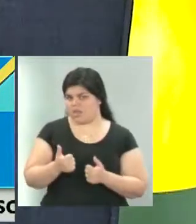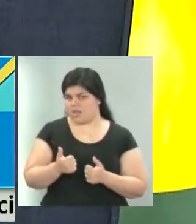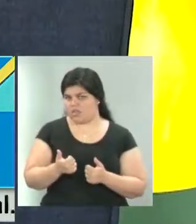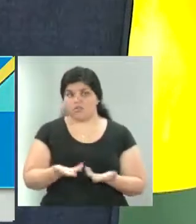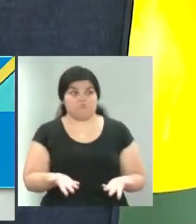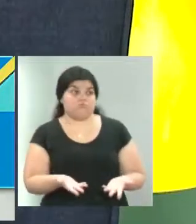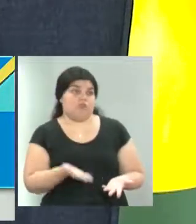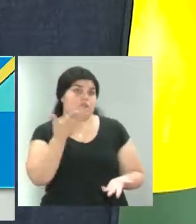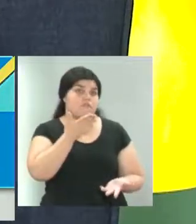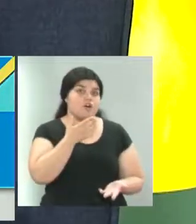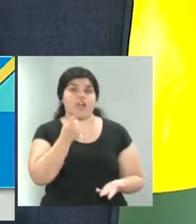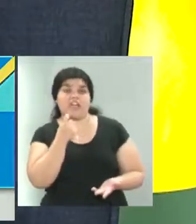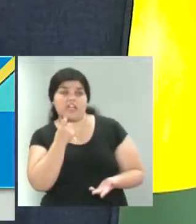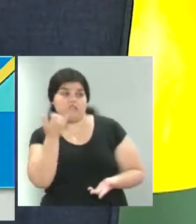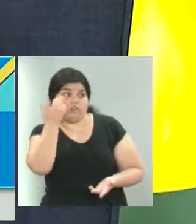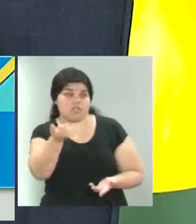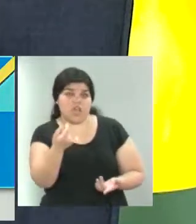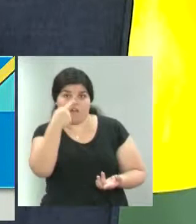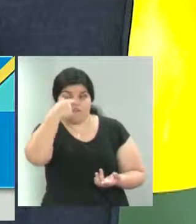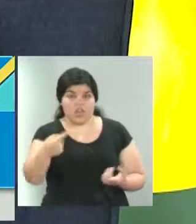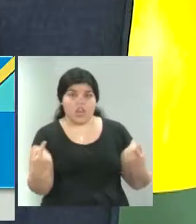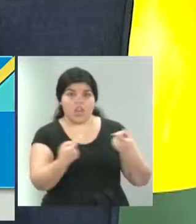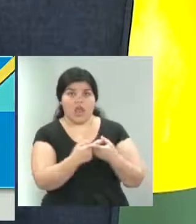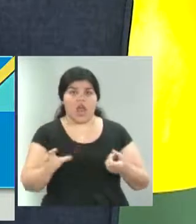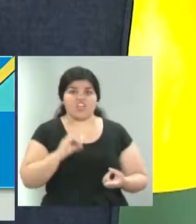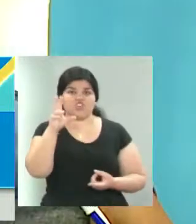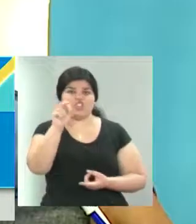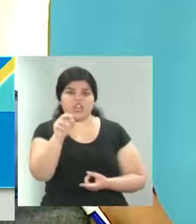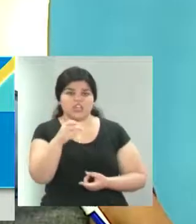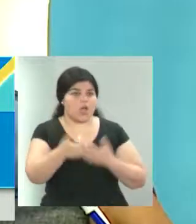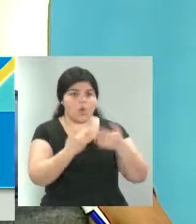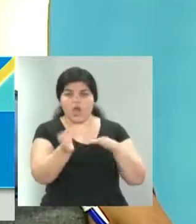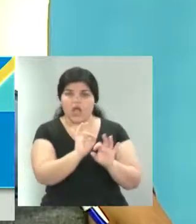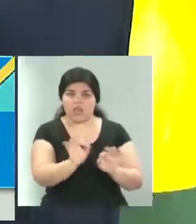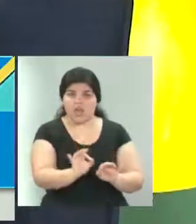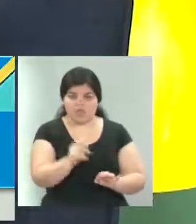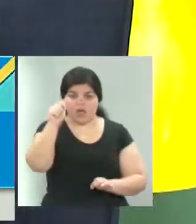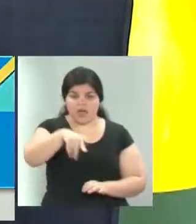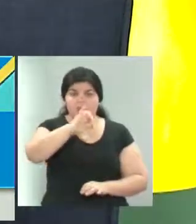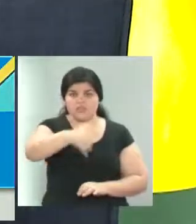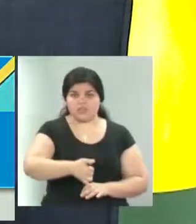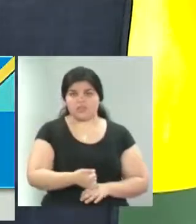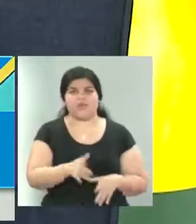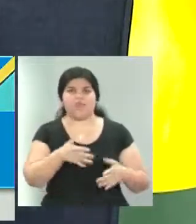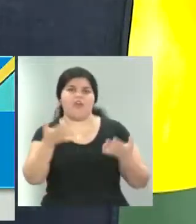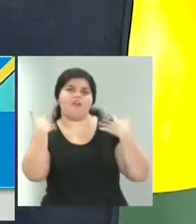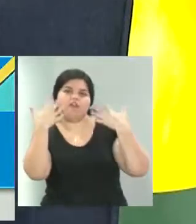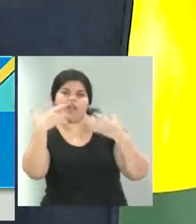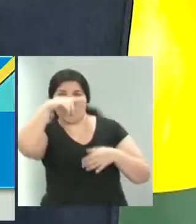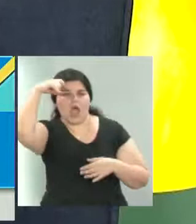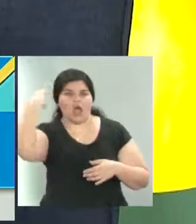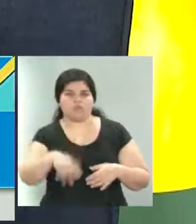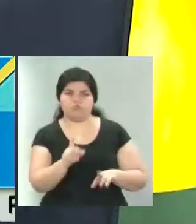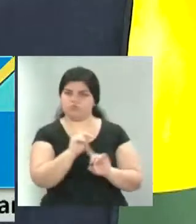Ojo, River y Boca, por una final que hacía más de 30 años que no se jugaba, claro, pero no era de veranito, de... era final